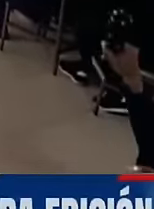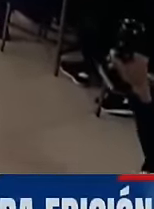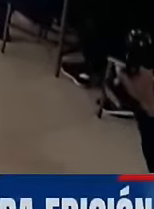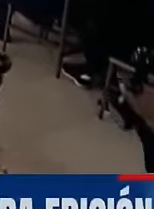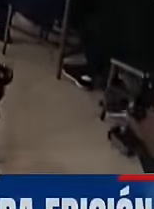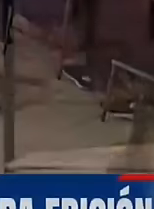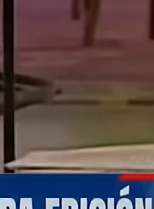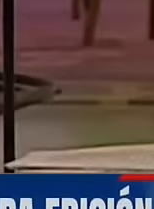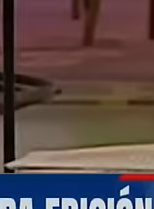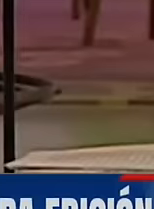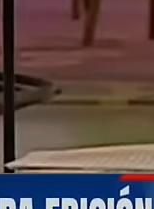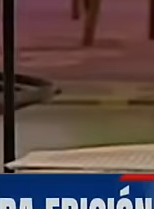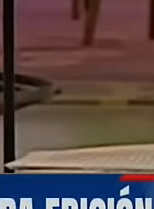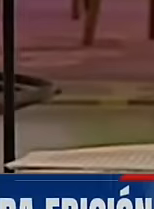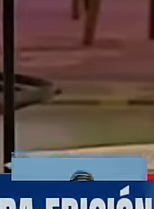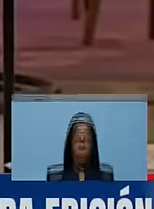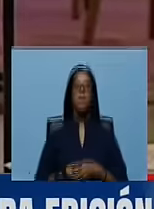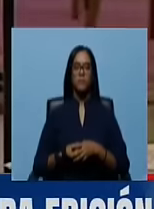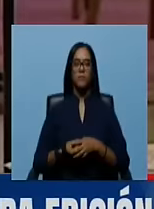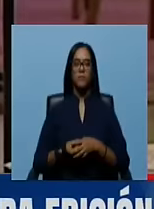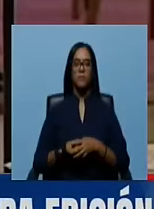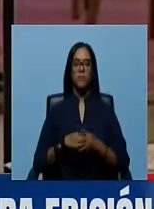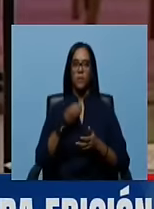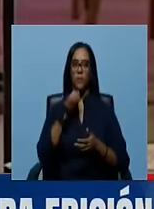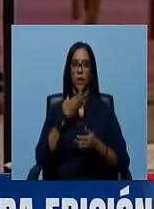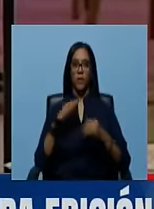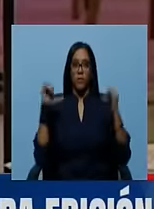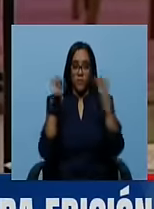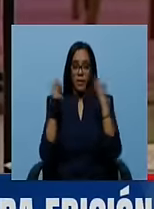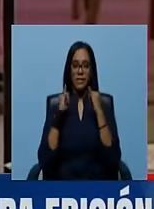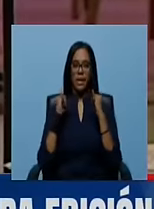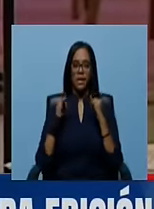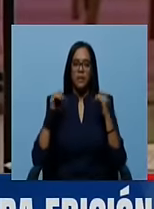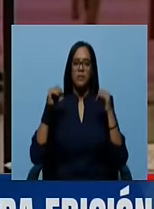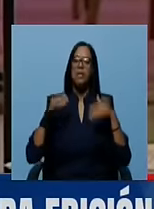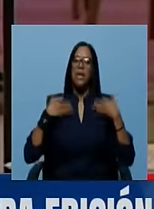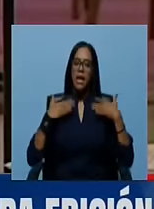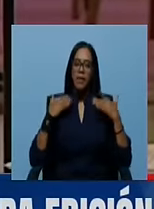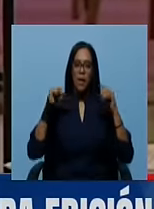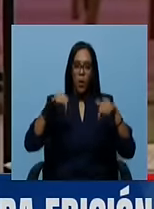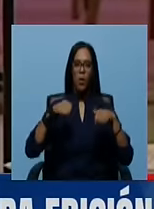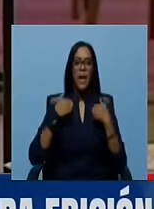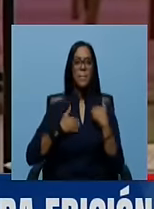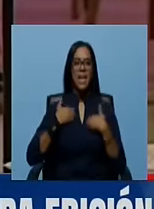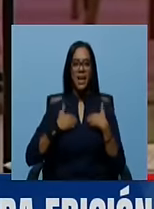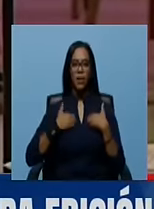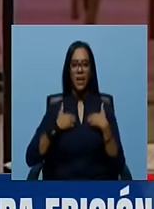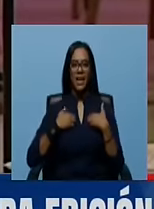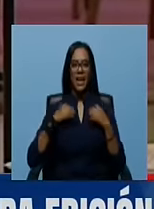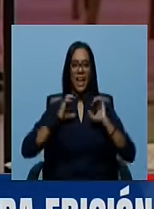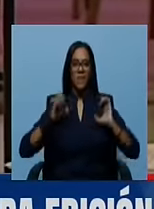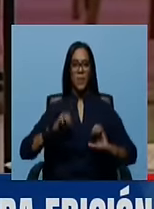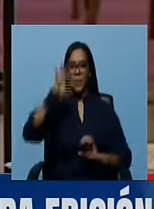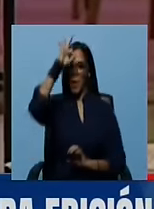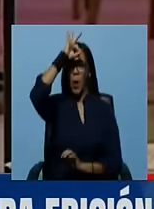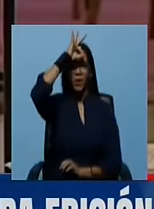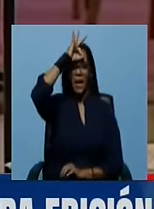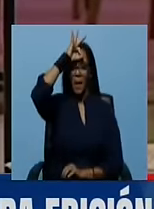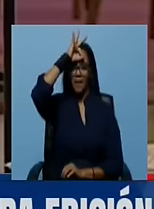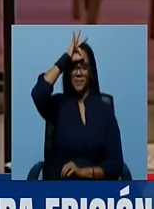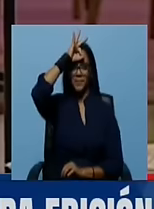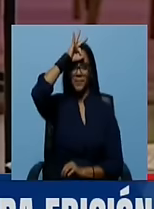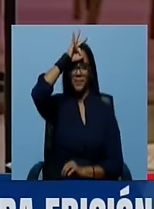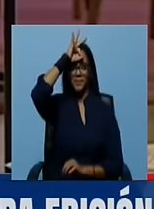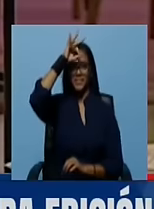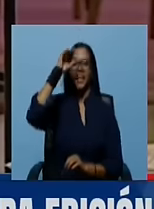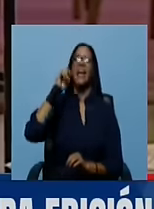felicidades. Celebren. Hoy es miércoles. El cuerpo no lo sabe.